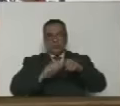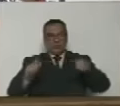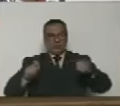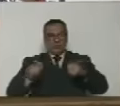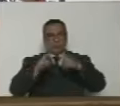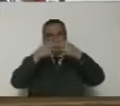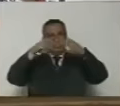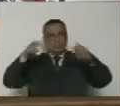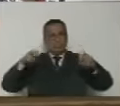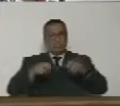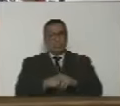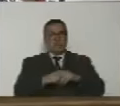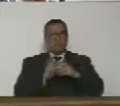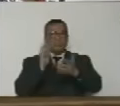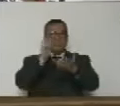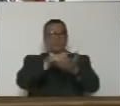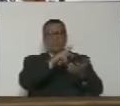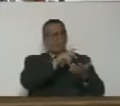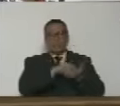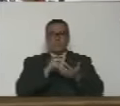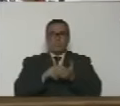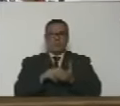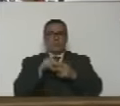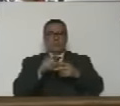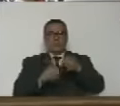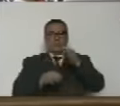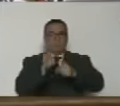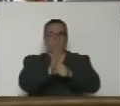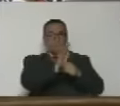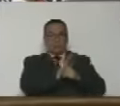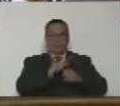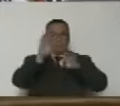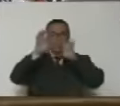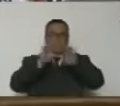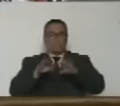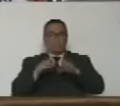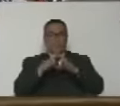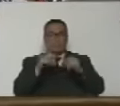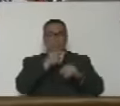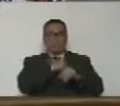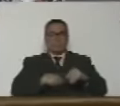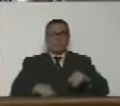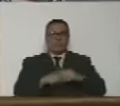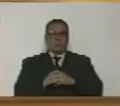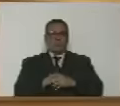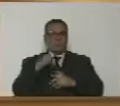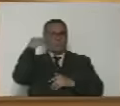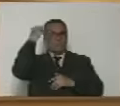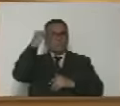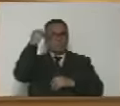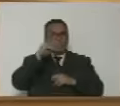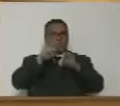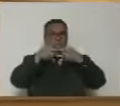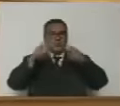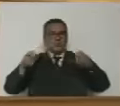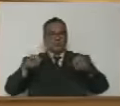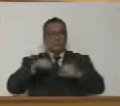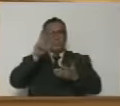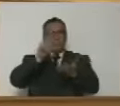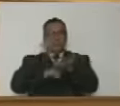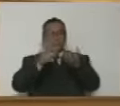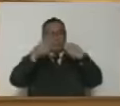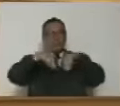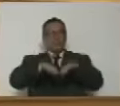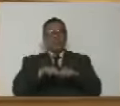términos. Epígrafe de la participación en la seguridad y defensa de la nación. Es todo, ciudadano presidente. En consideración al epígrafe. Se aprueba.